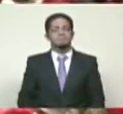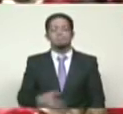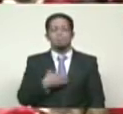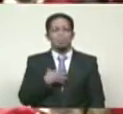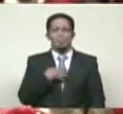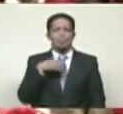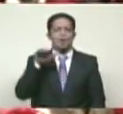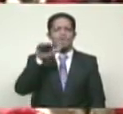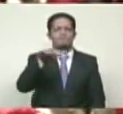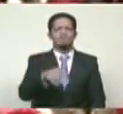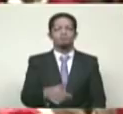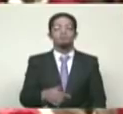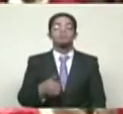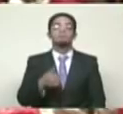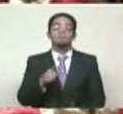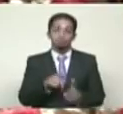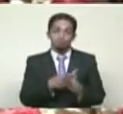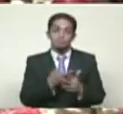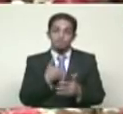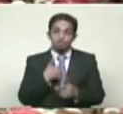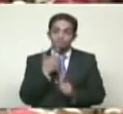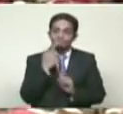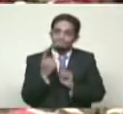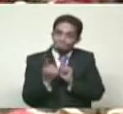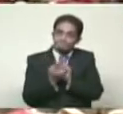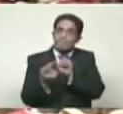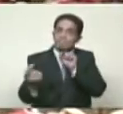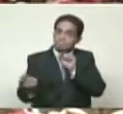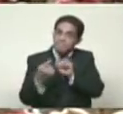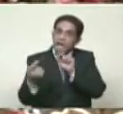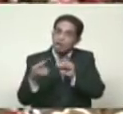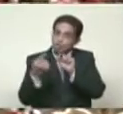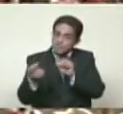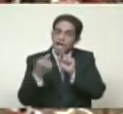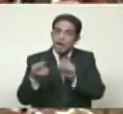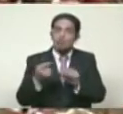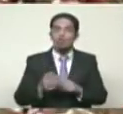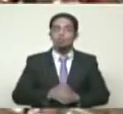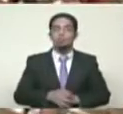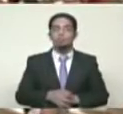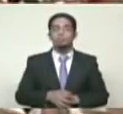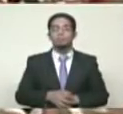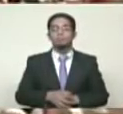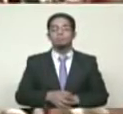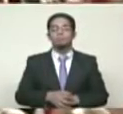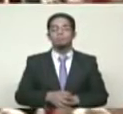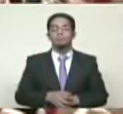No podrán. Por eso yo insisto en el diálogo nacional. Creo